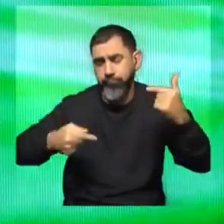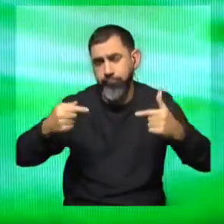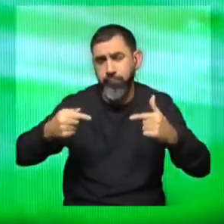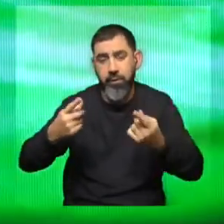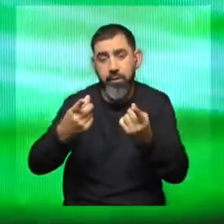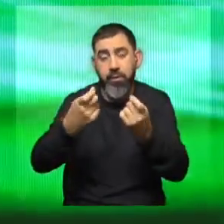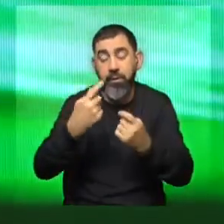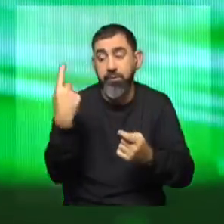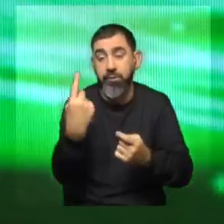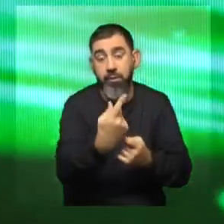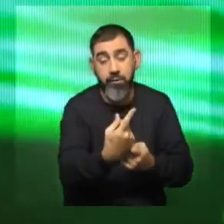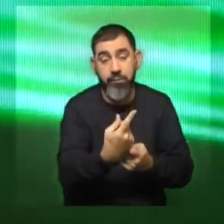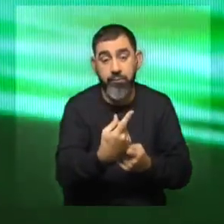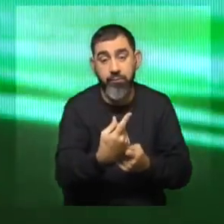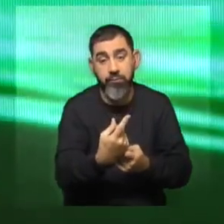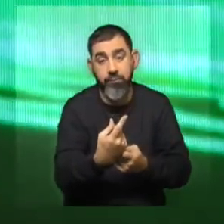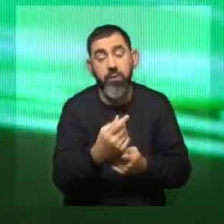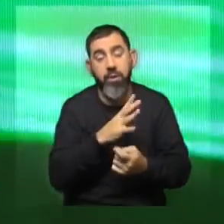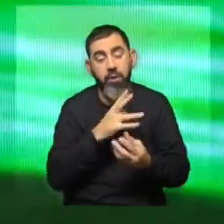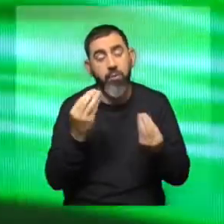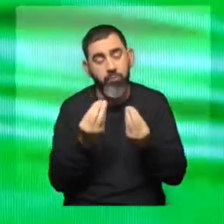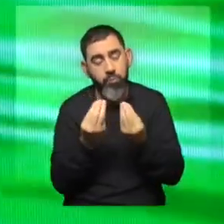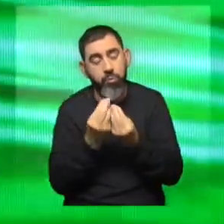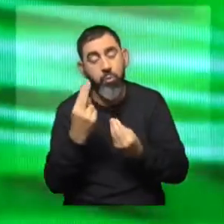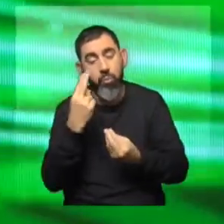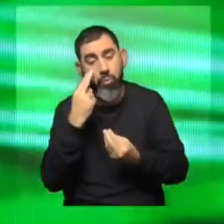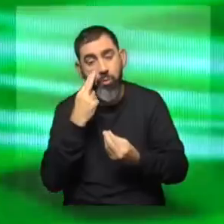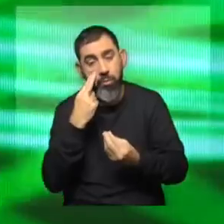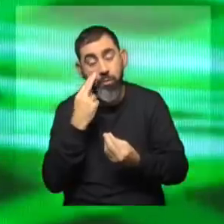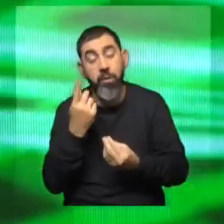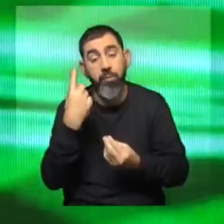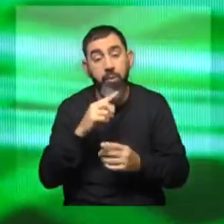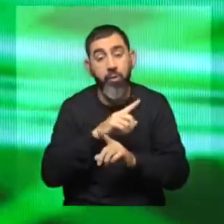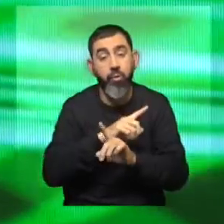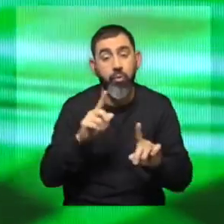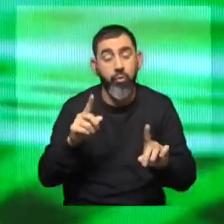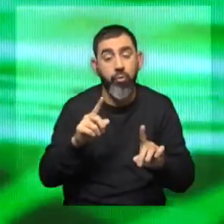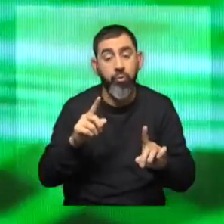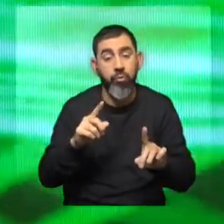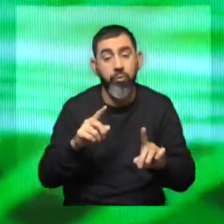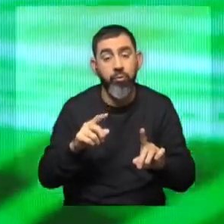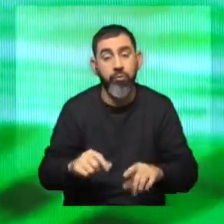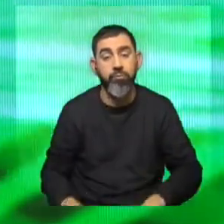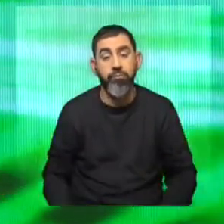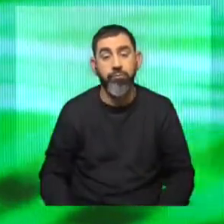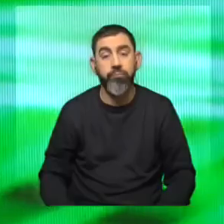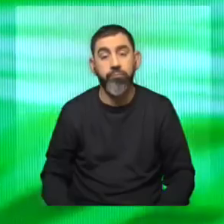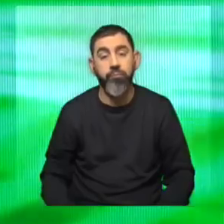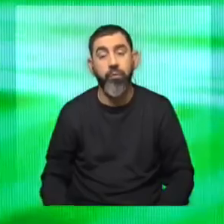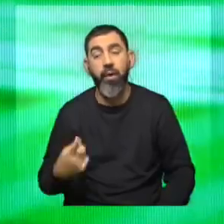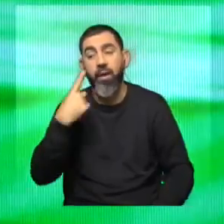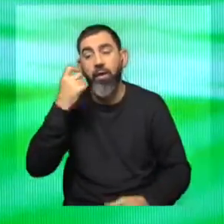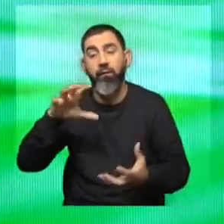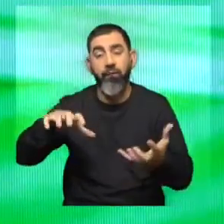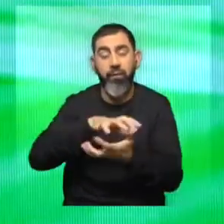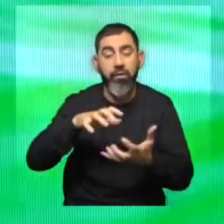necesidades insatisfechas hay mucho Tenemos muchos problemas pero nosotros siempre decimos que no no evitamos el conflicto